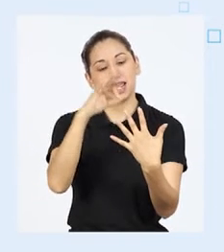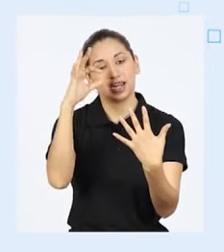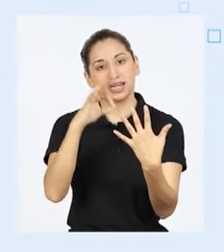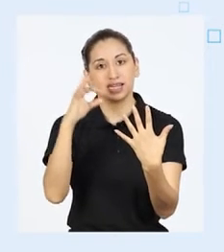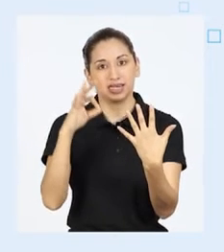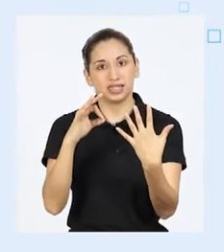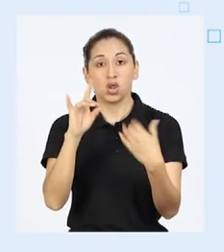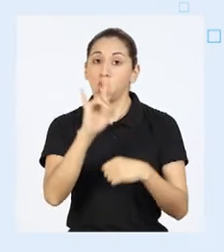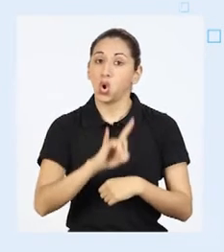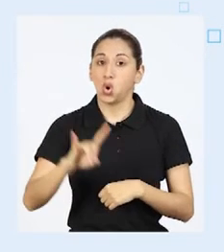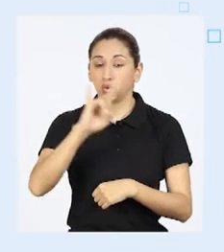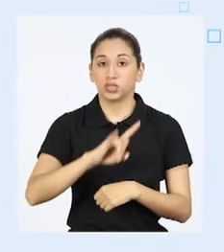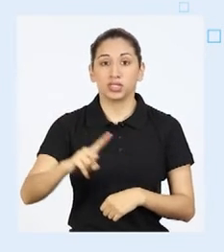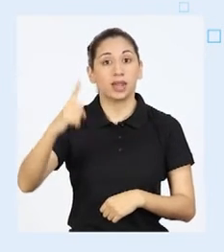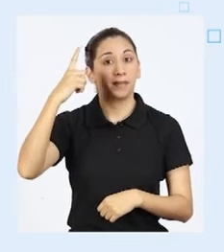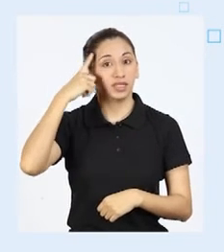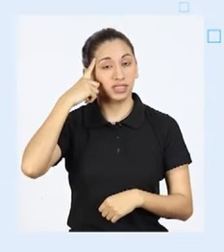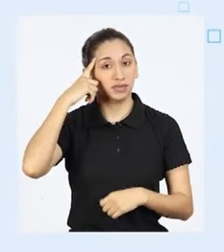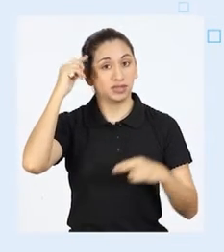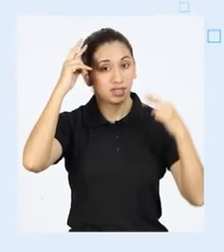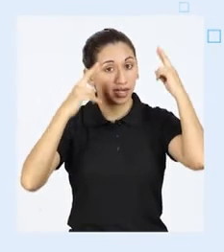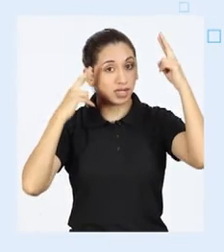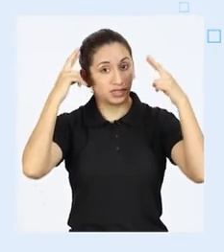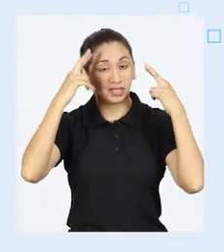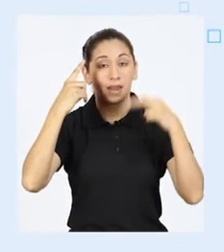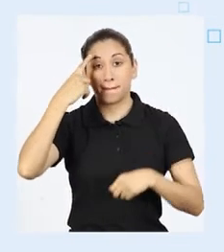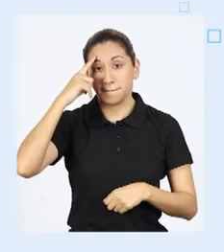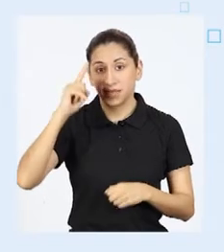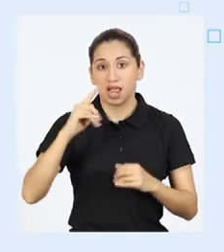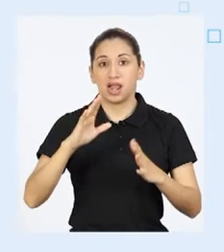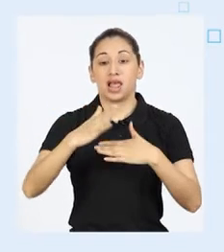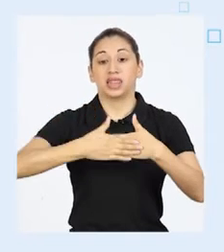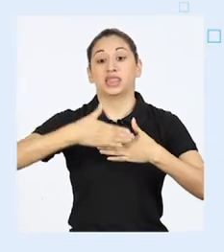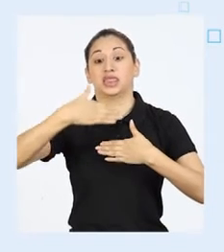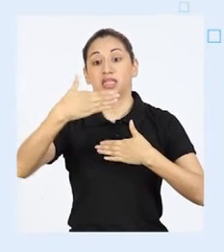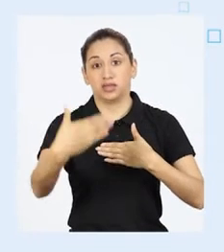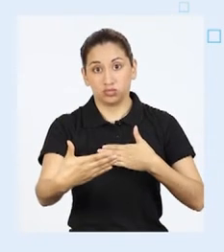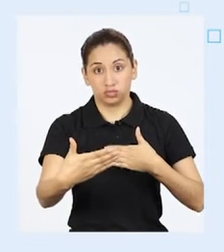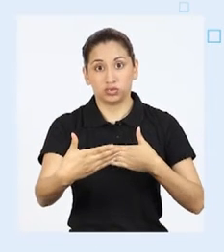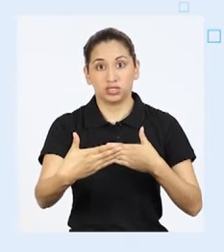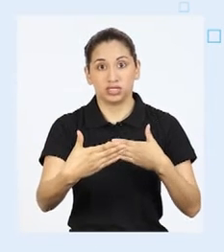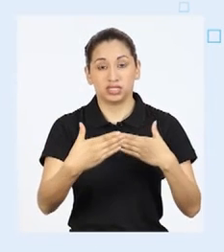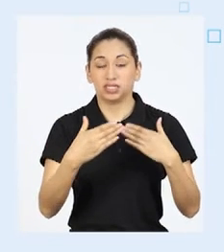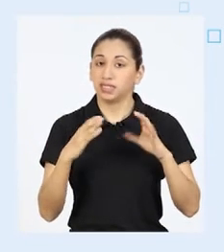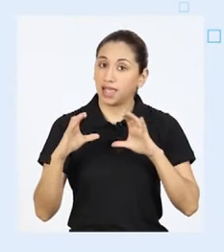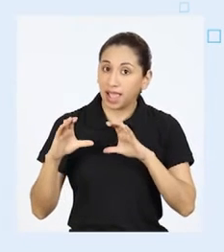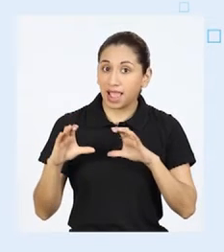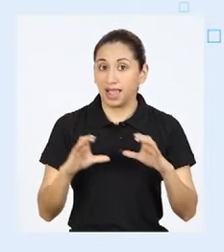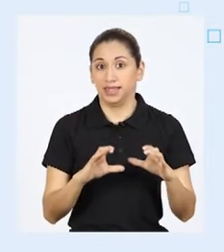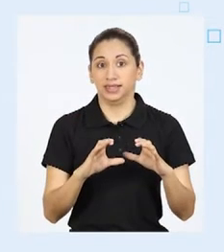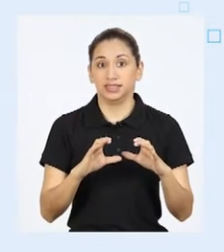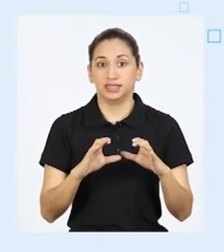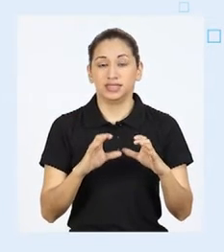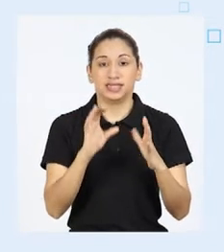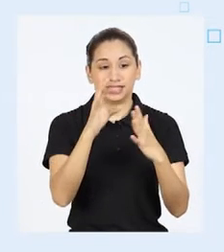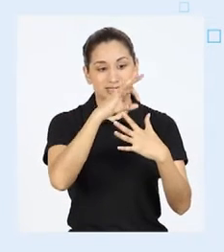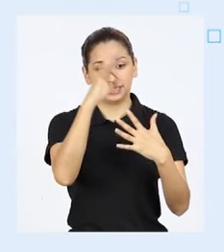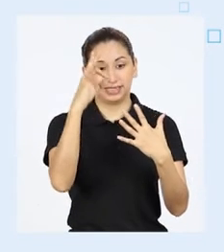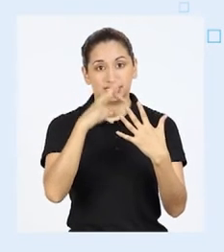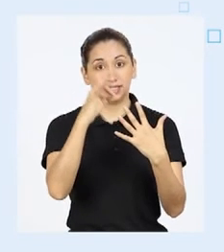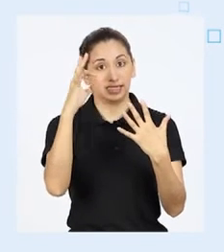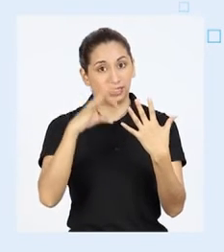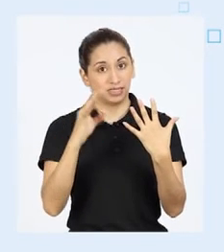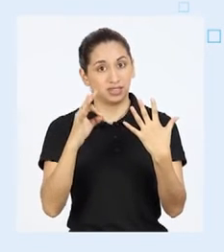Utilizamos el pensamiento racional para luego de la creación sistematizar,